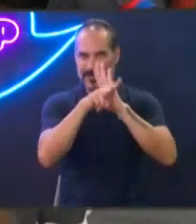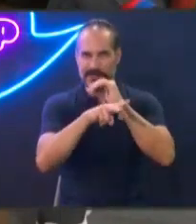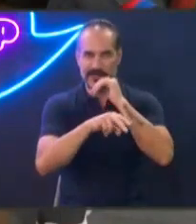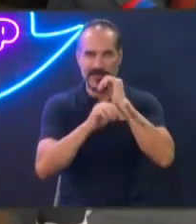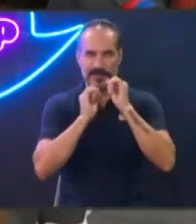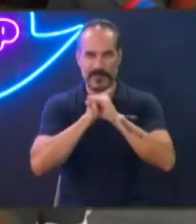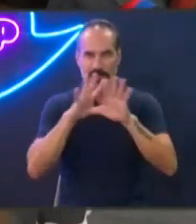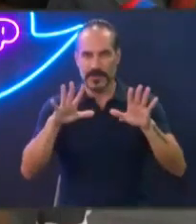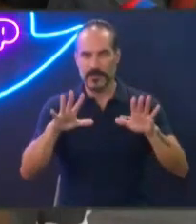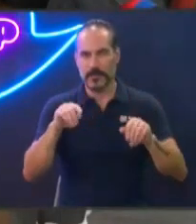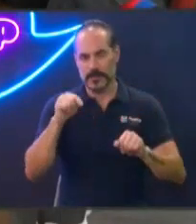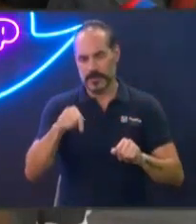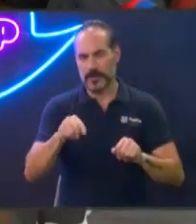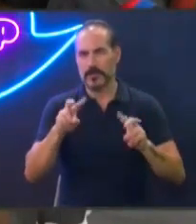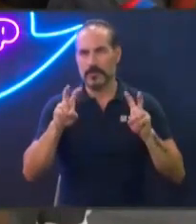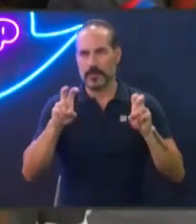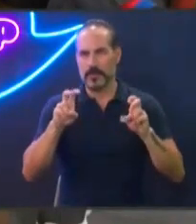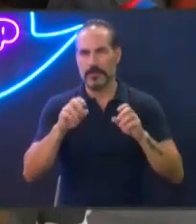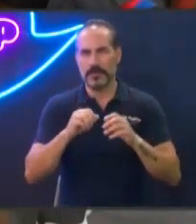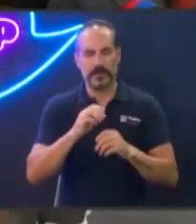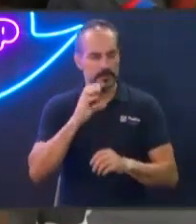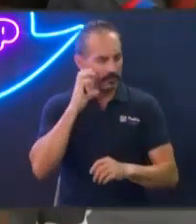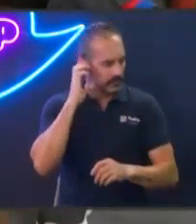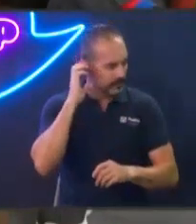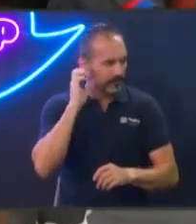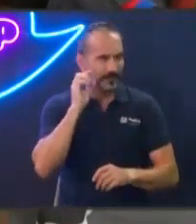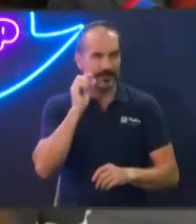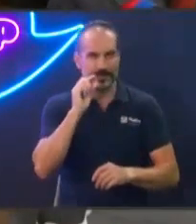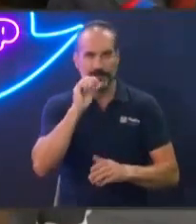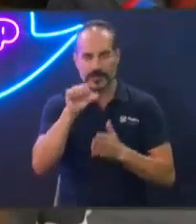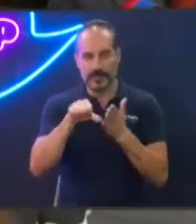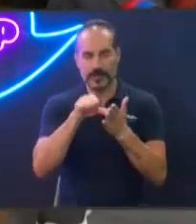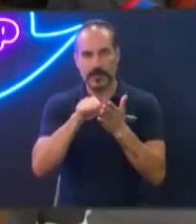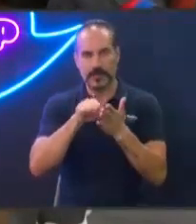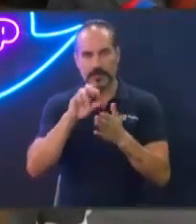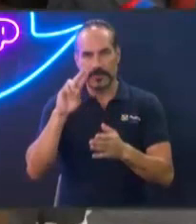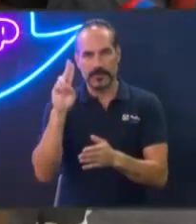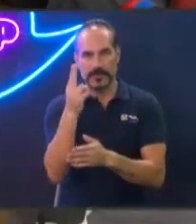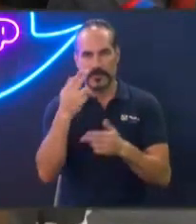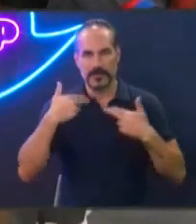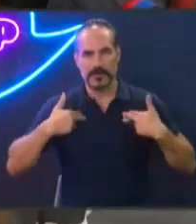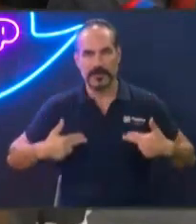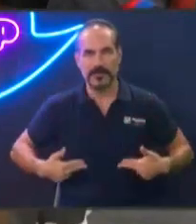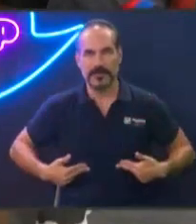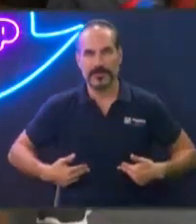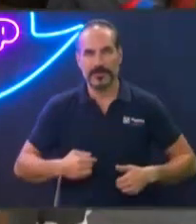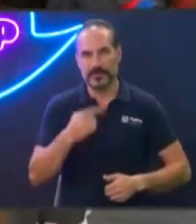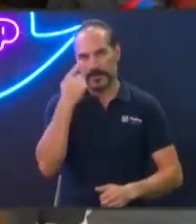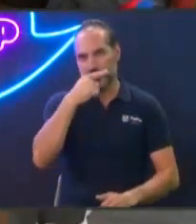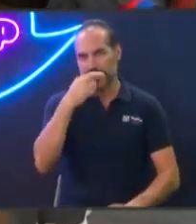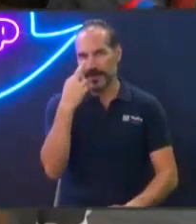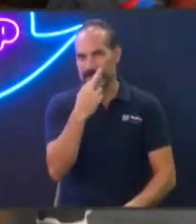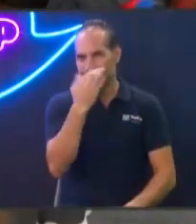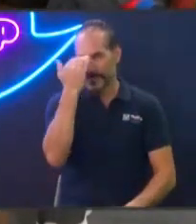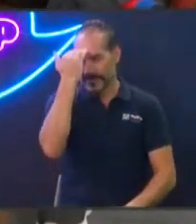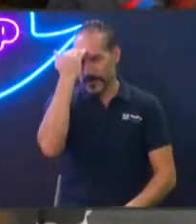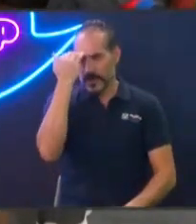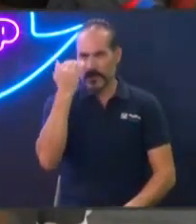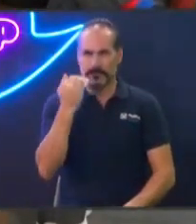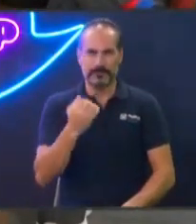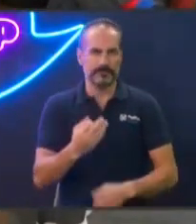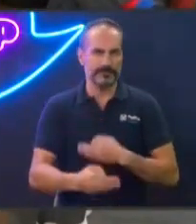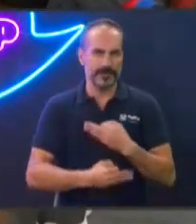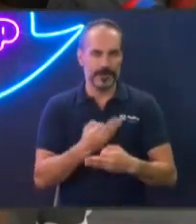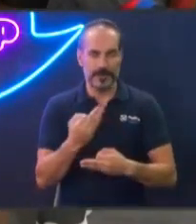abran cancha vamos a escuchar un poquito del Centro Universitario del claustro humanista para conocer el contexto